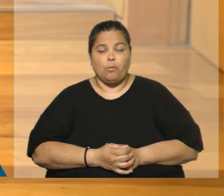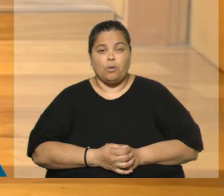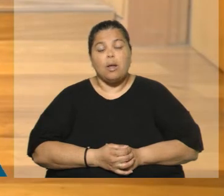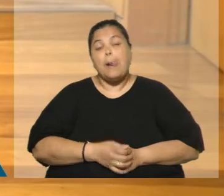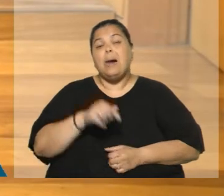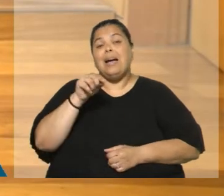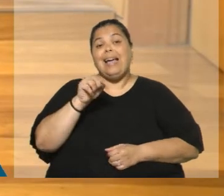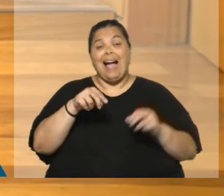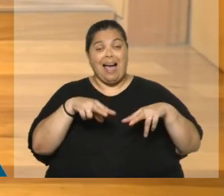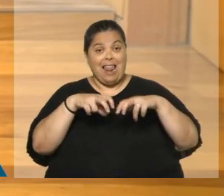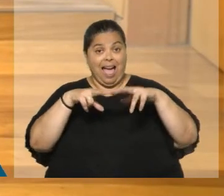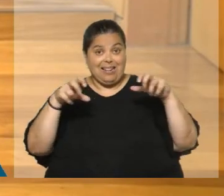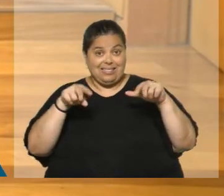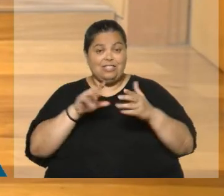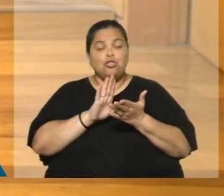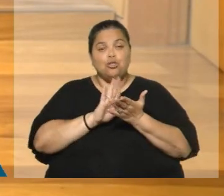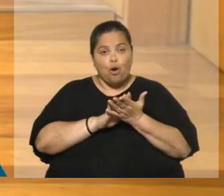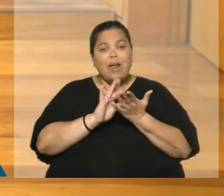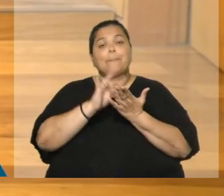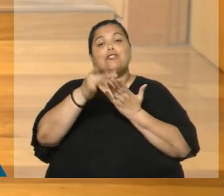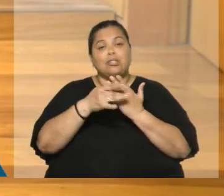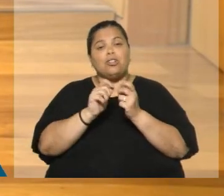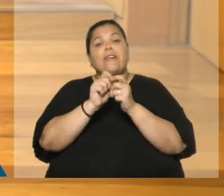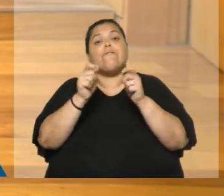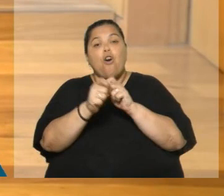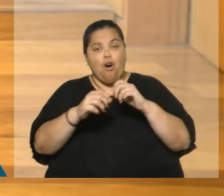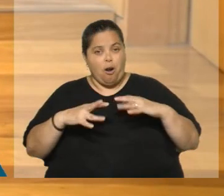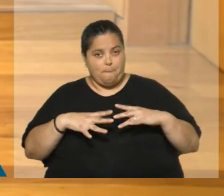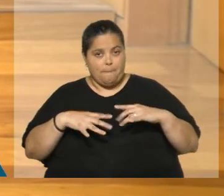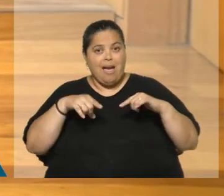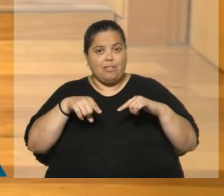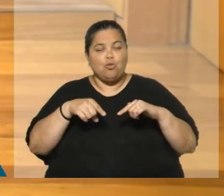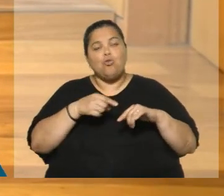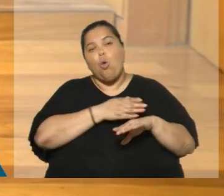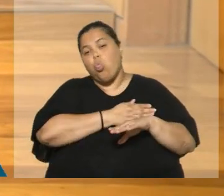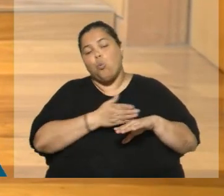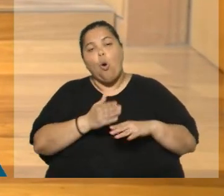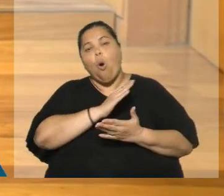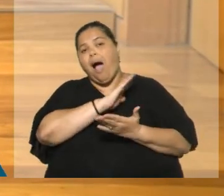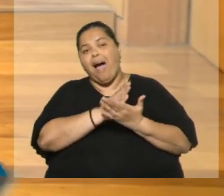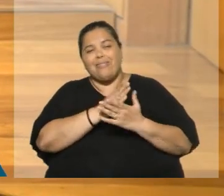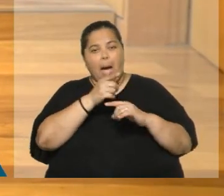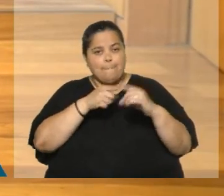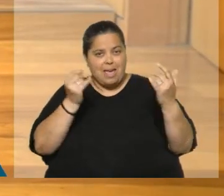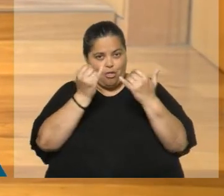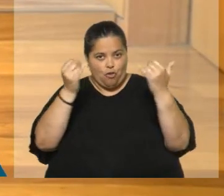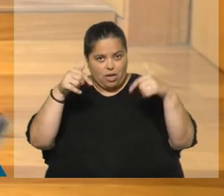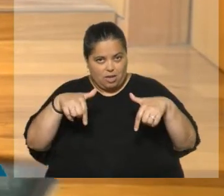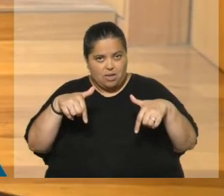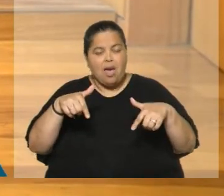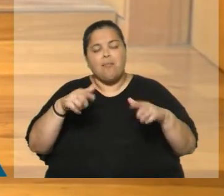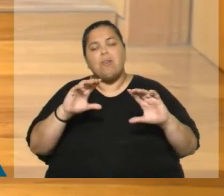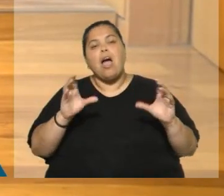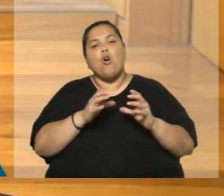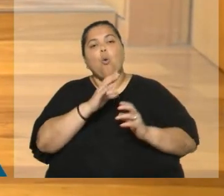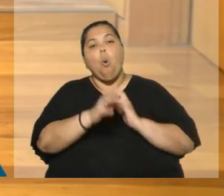Este análisis del proyecto de reforma de la seguridad social alcanzó hasta el mediodía de hoy por parte de la coalición de gobierno liderada